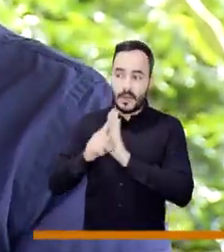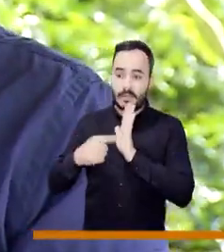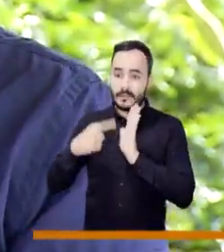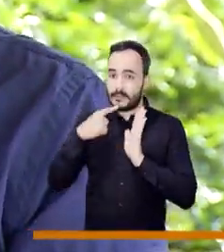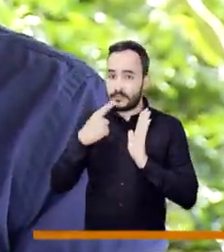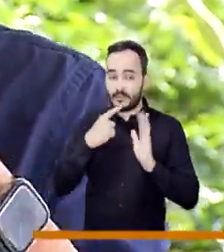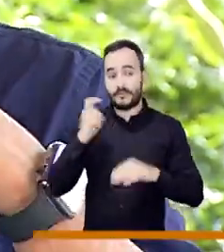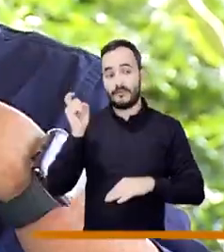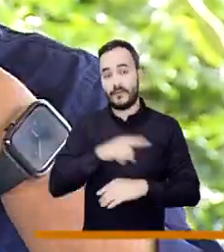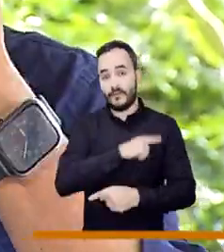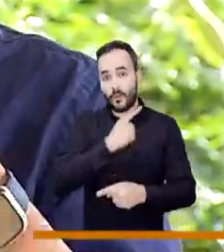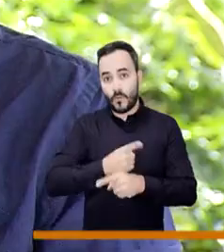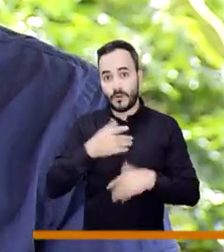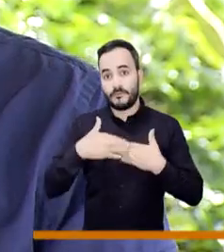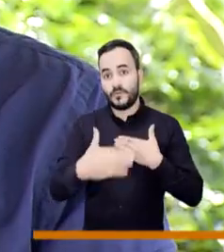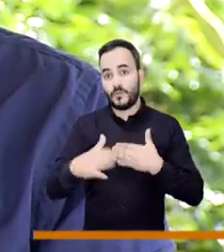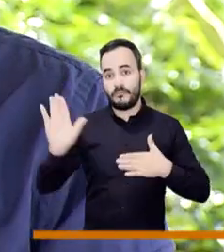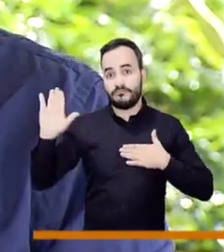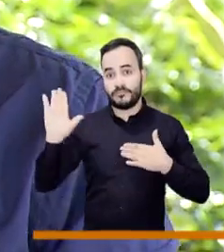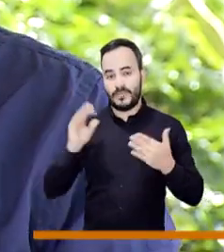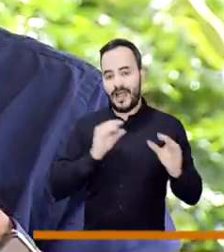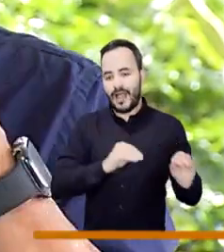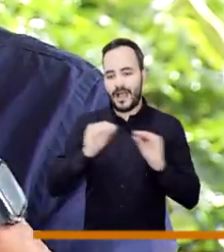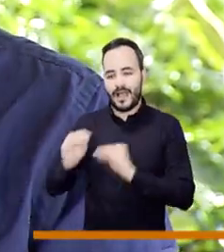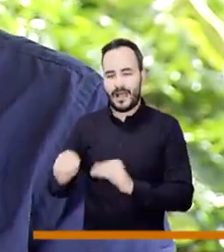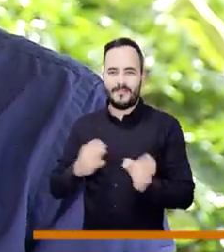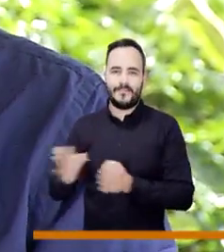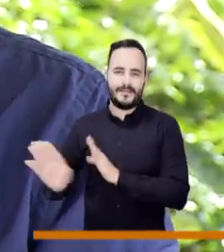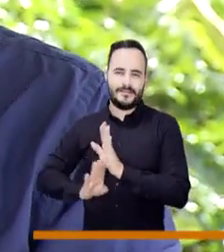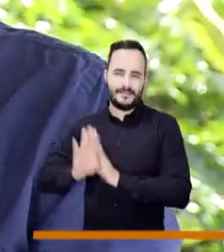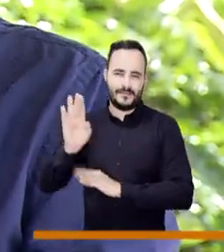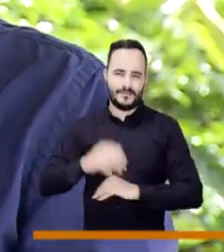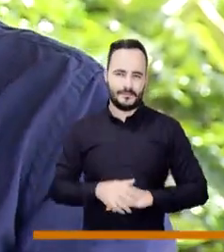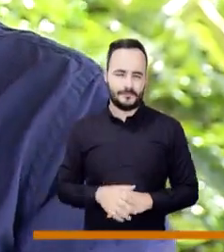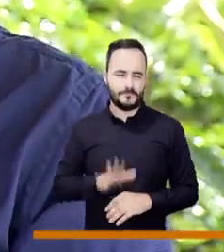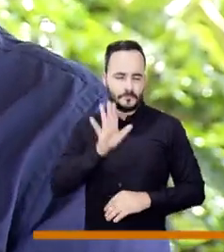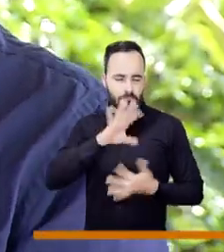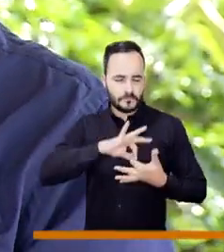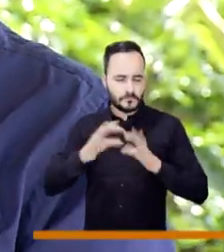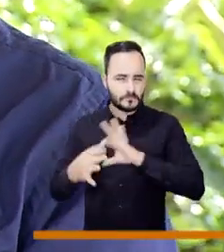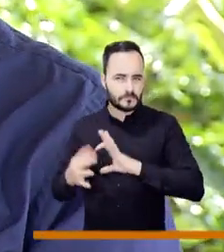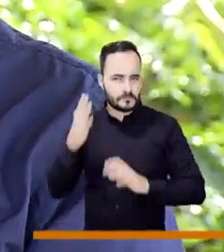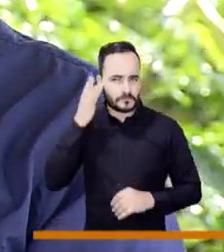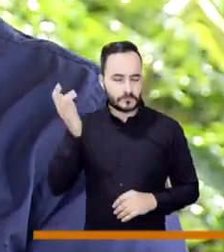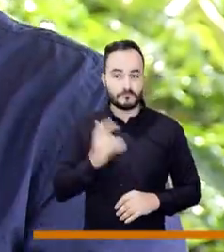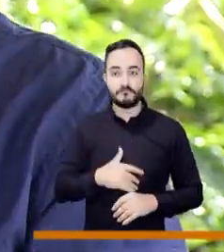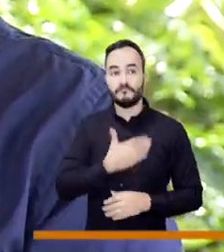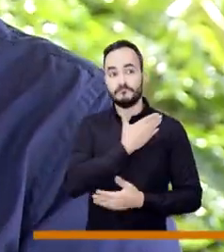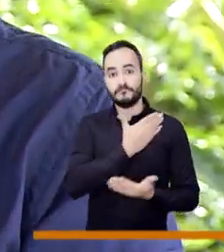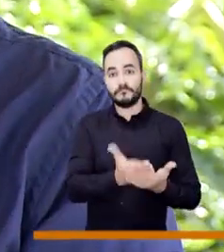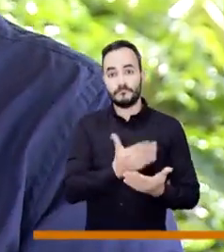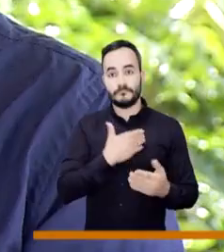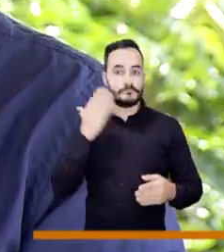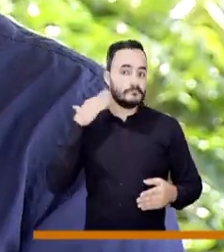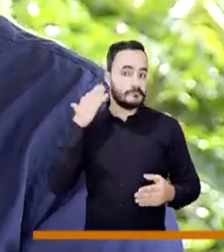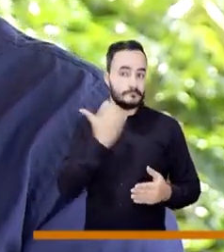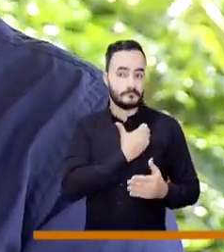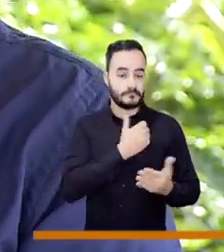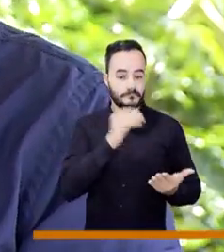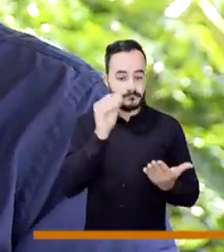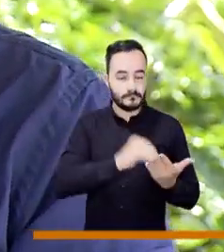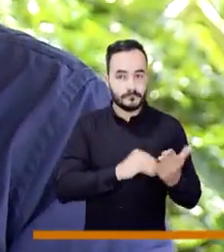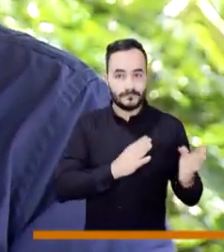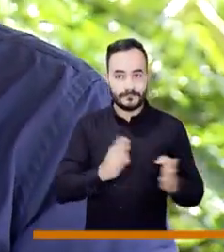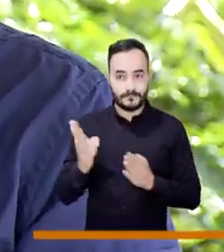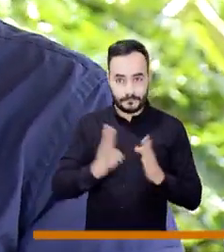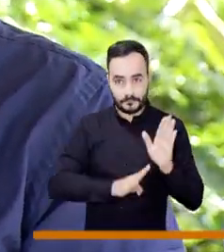estricto cumplimiento y que después se traslada a un plan de desarrollo. ¿Y por qué empiezo por ahí? Porque este programa de gobierno que presentó el alcalde Quintero y el plan